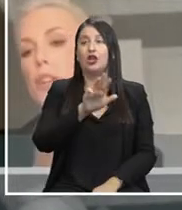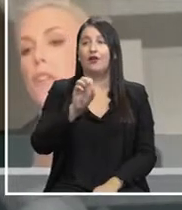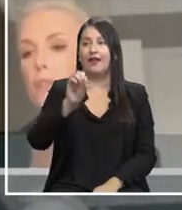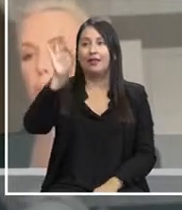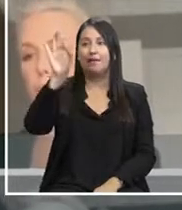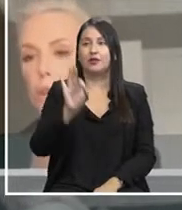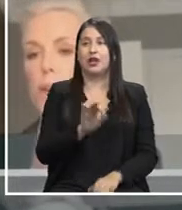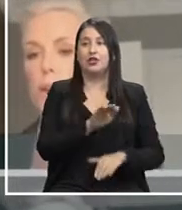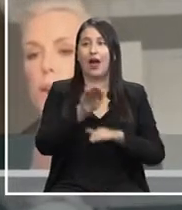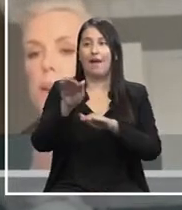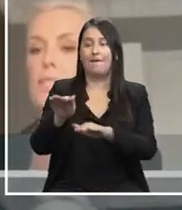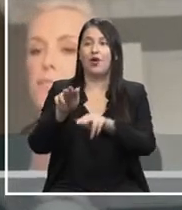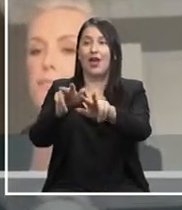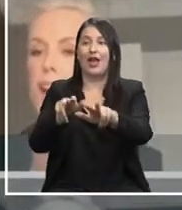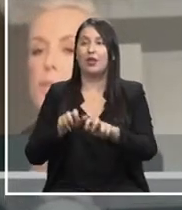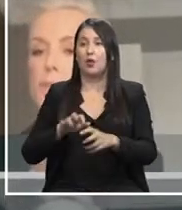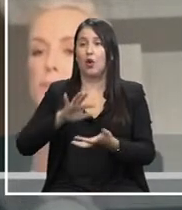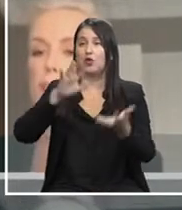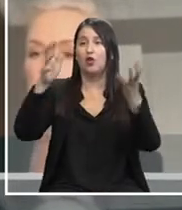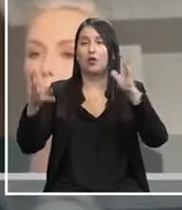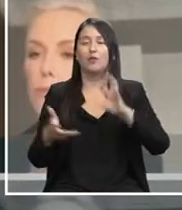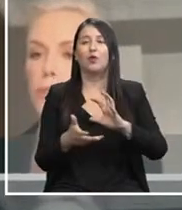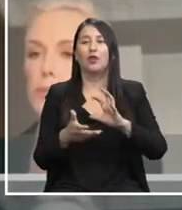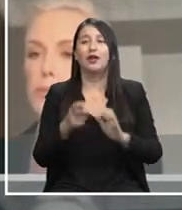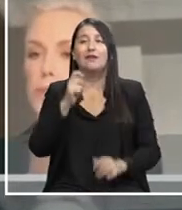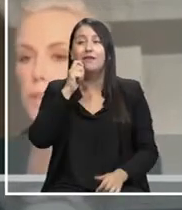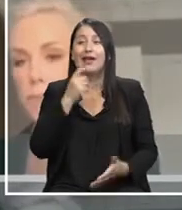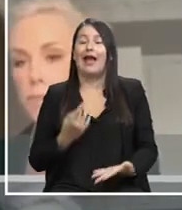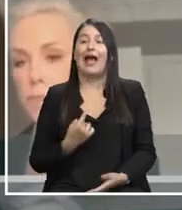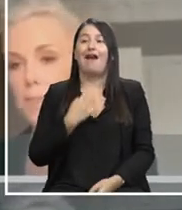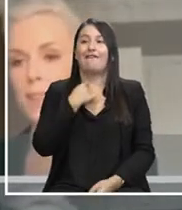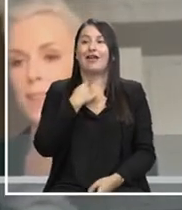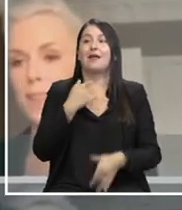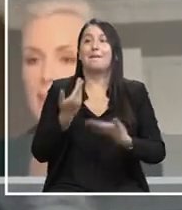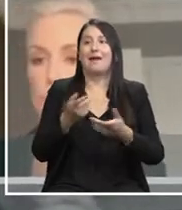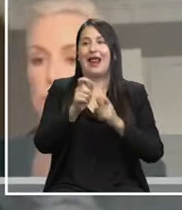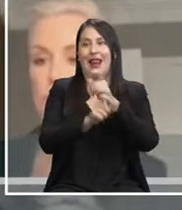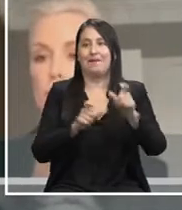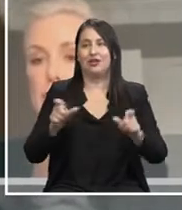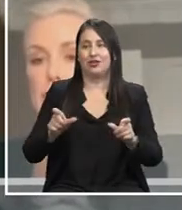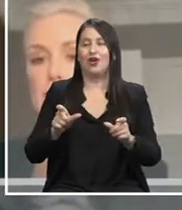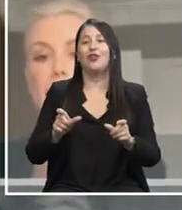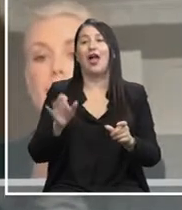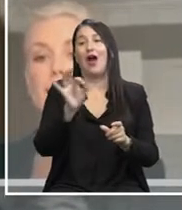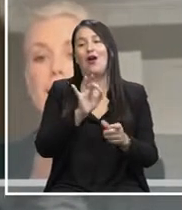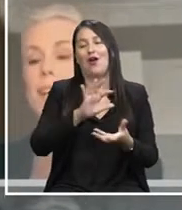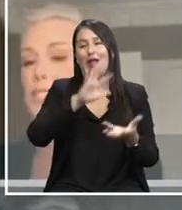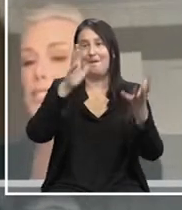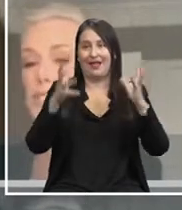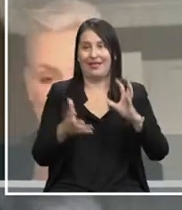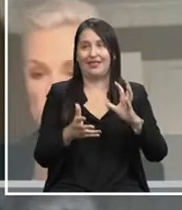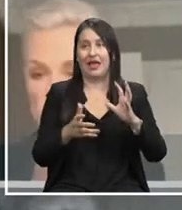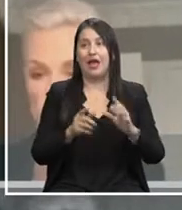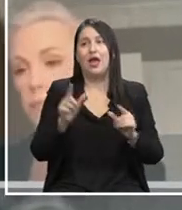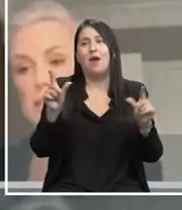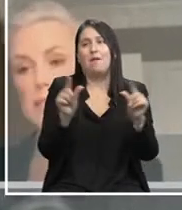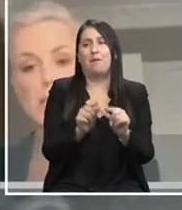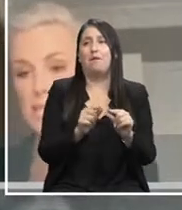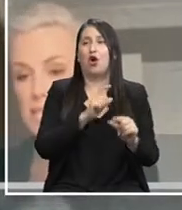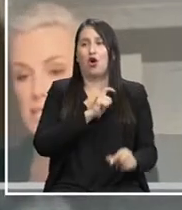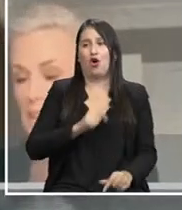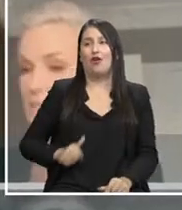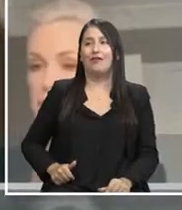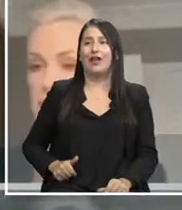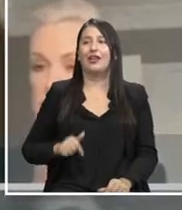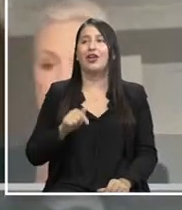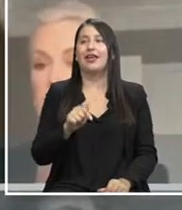este apoyo agrícola en todo el mundo resulta perjudicial para las personas o el planeta. Y muy pocos gobiernos están grabando